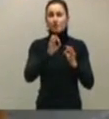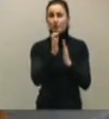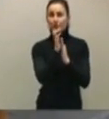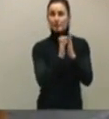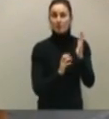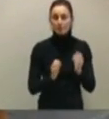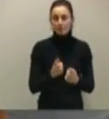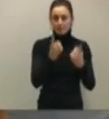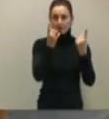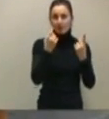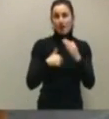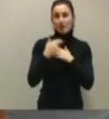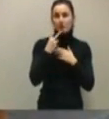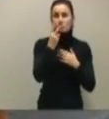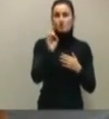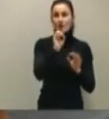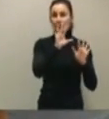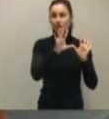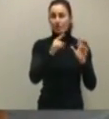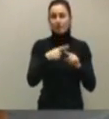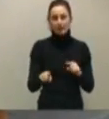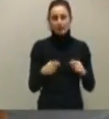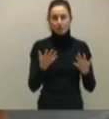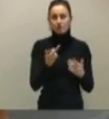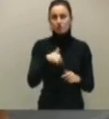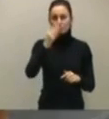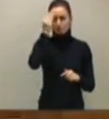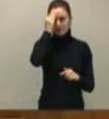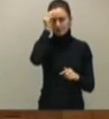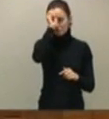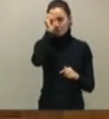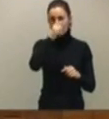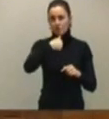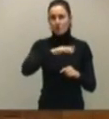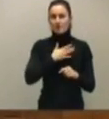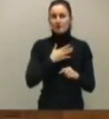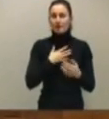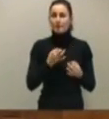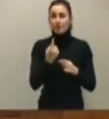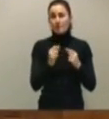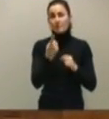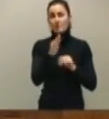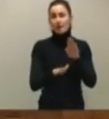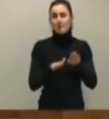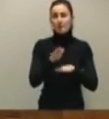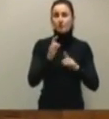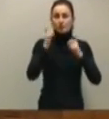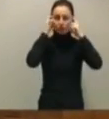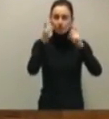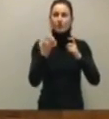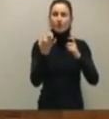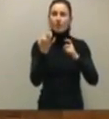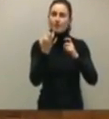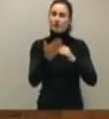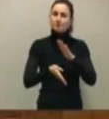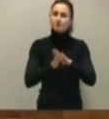lo realmente ejecutado en el 2012. Es, por lo tanto, a nuestro modo de ver, un primer paso. Pero ese esfuerzo debe ser sostenido